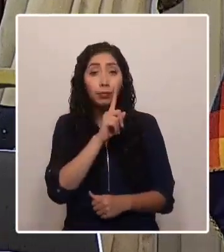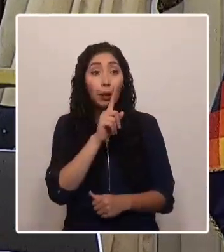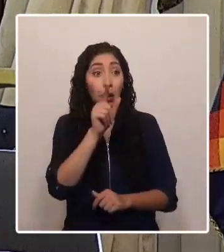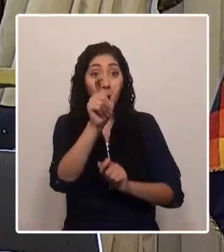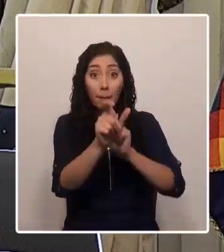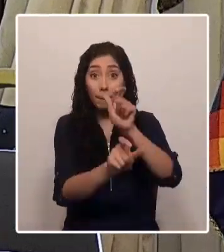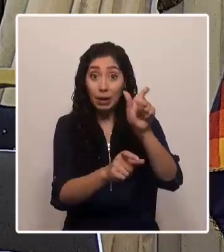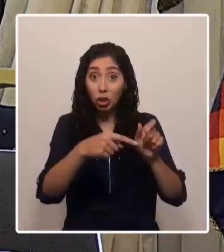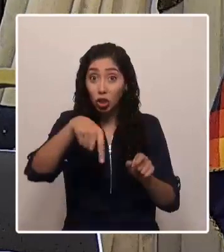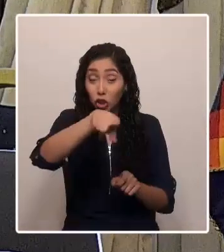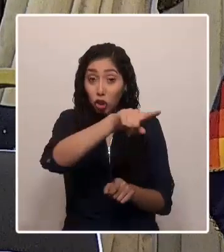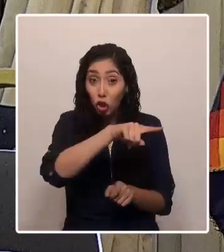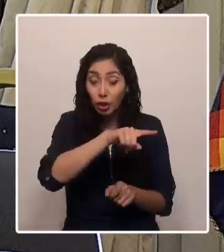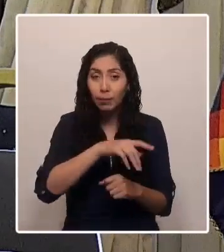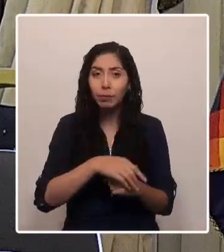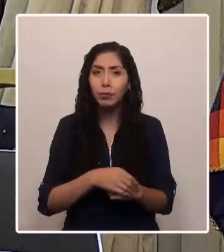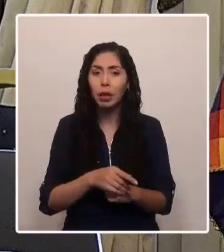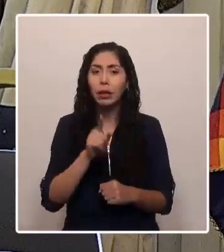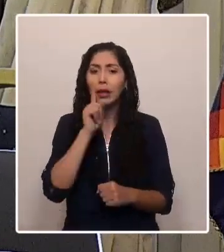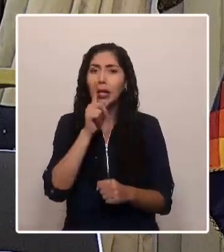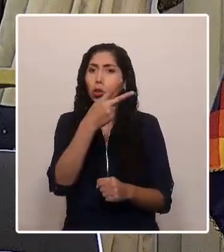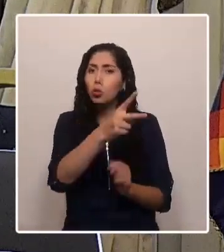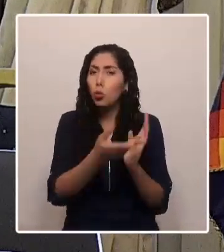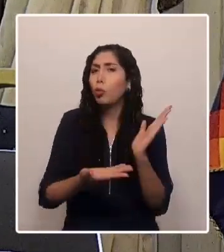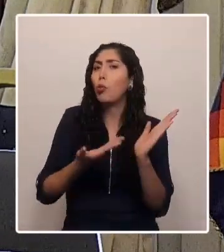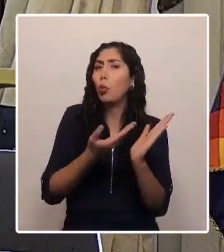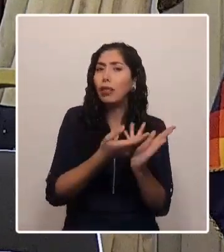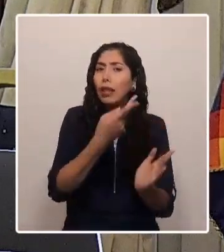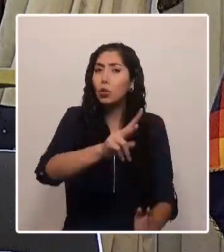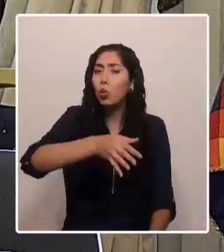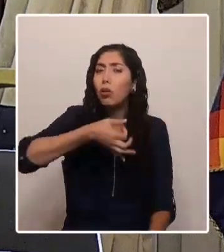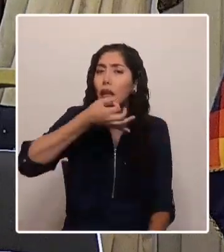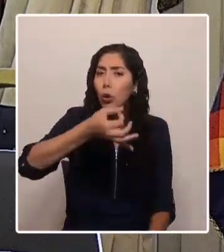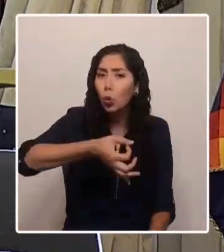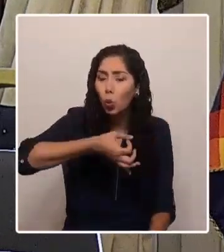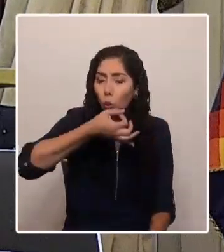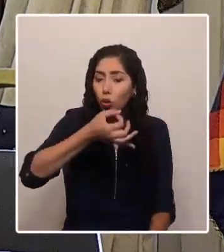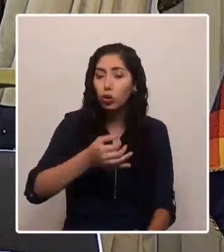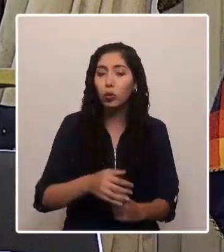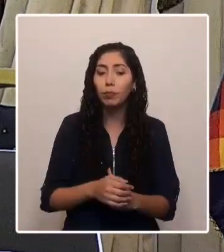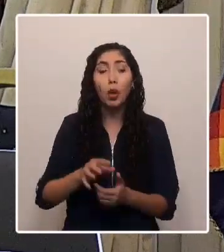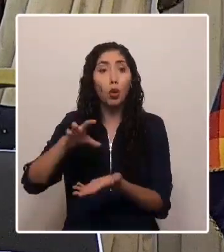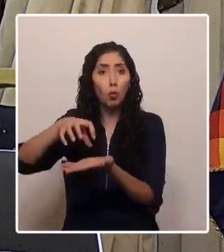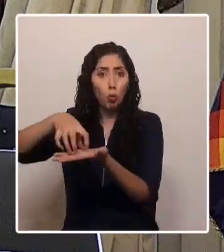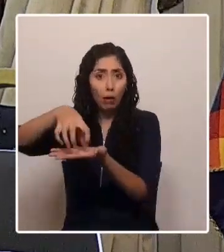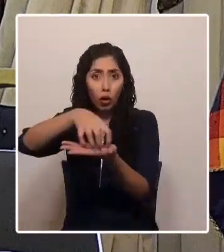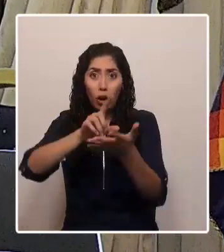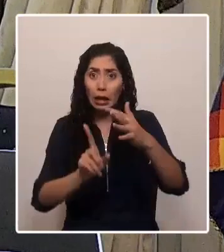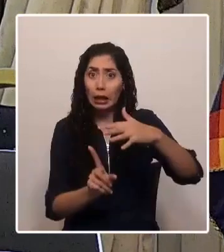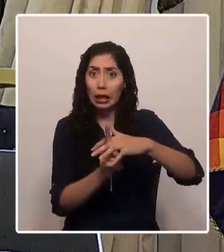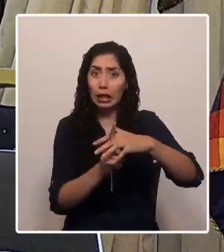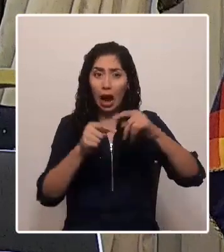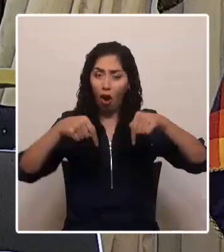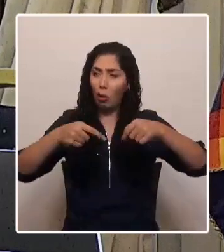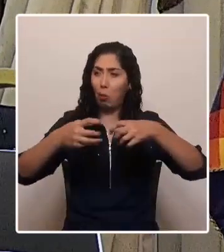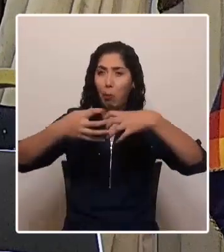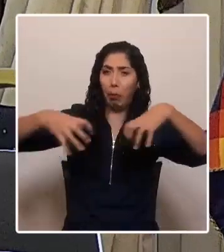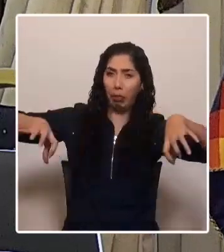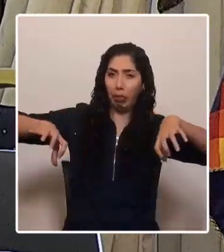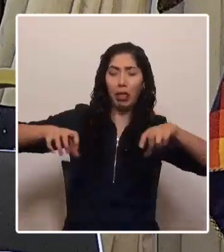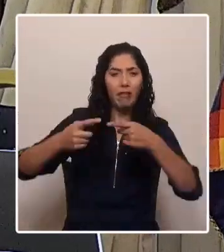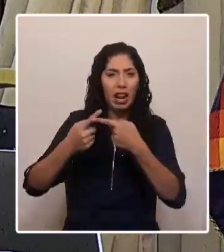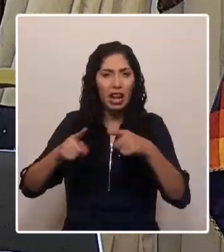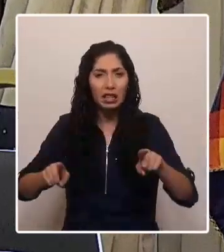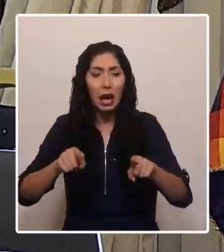trajeron en su propuesta y en su discurso a los pueblos originarios que hoy día diferencian con ellos, y a aquel sector que